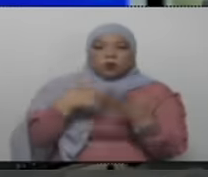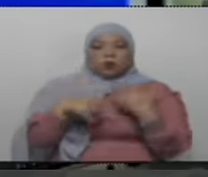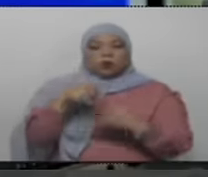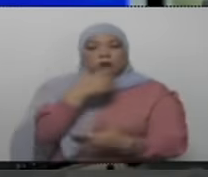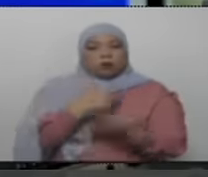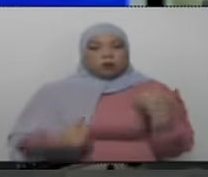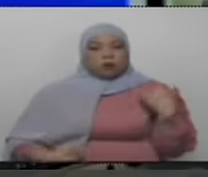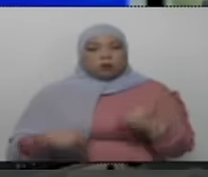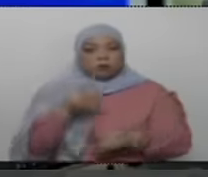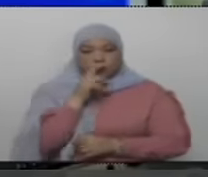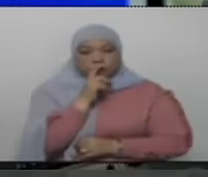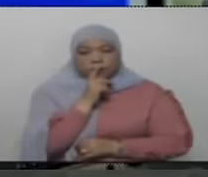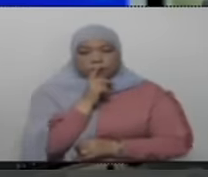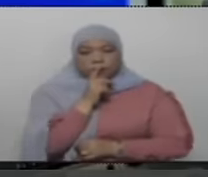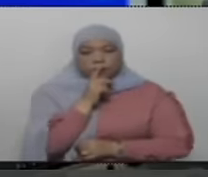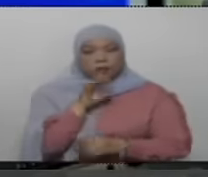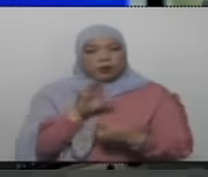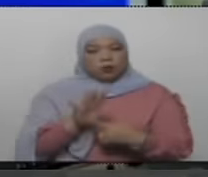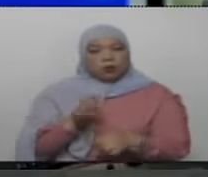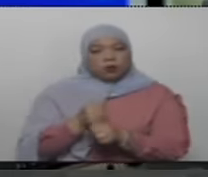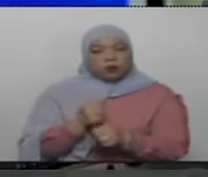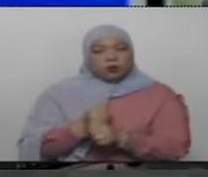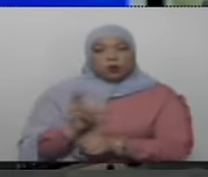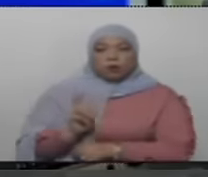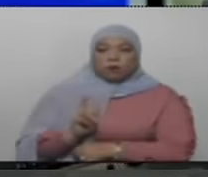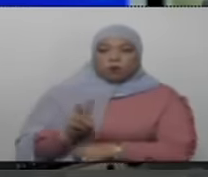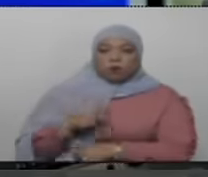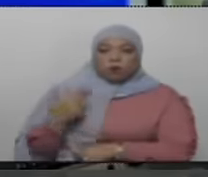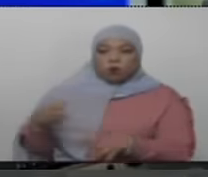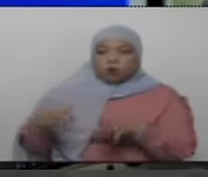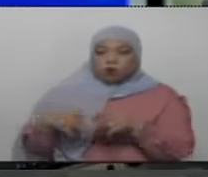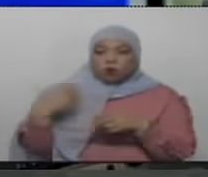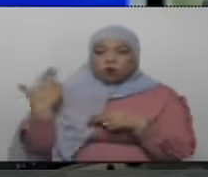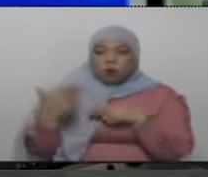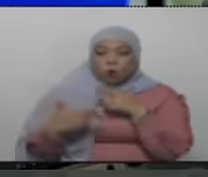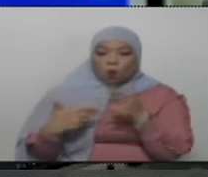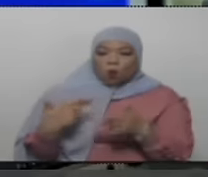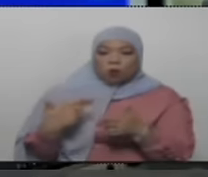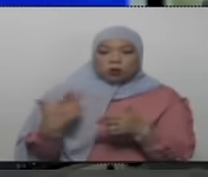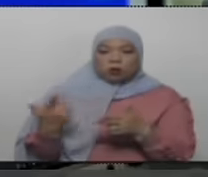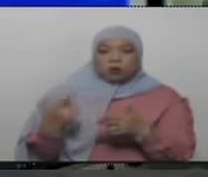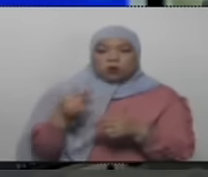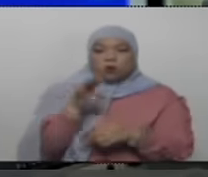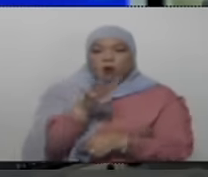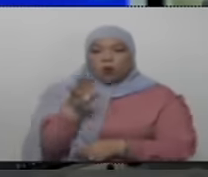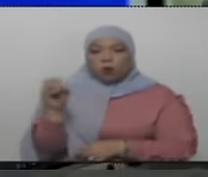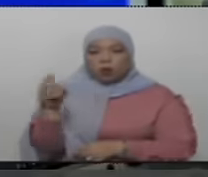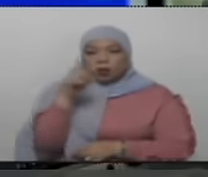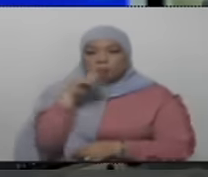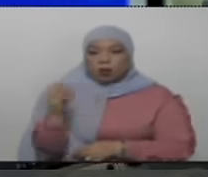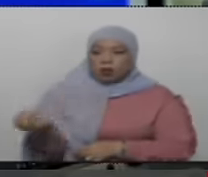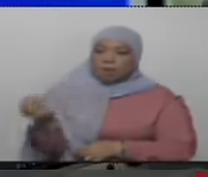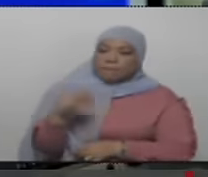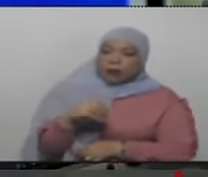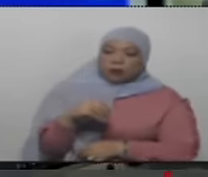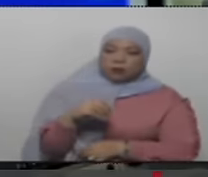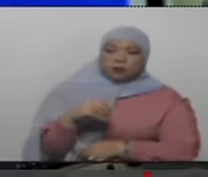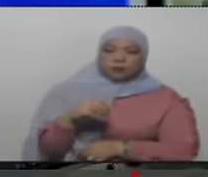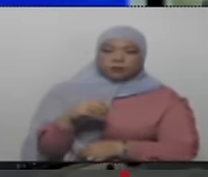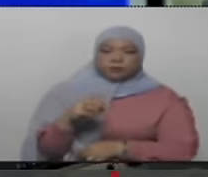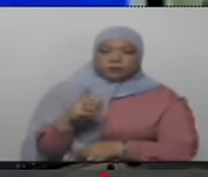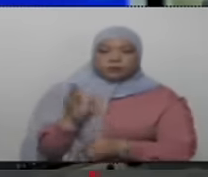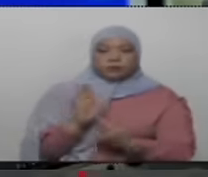presidente cuando presentamos ante el país un lote de las armas, de las más de 400. Primero que ellos querían que